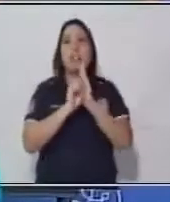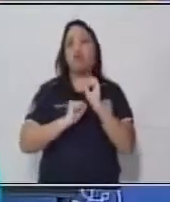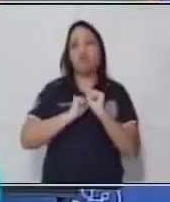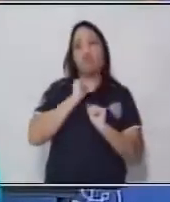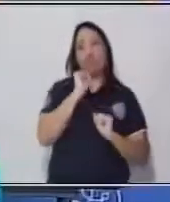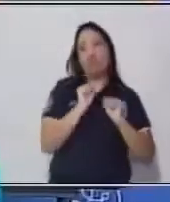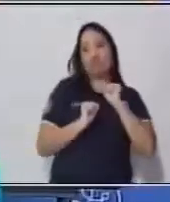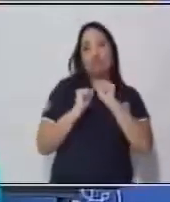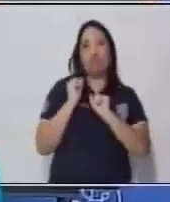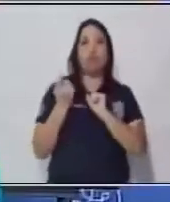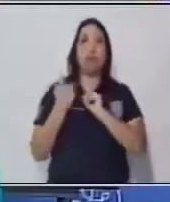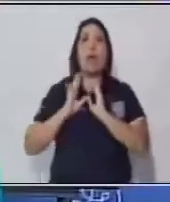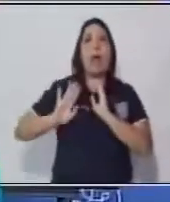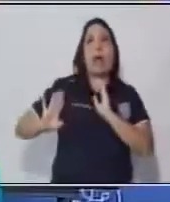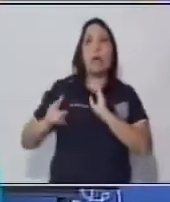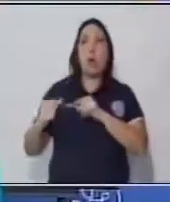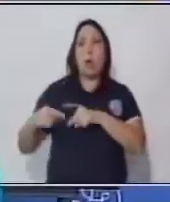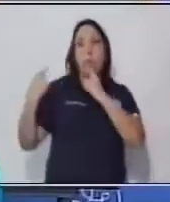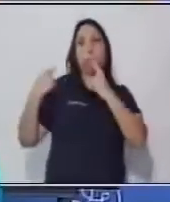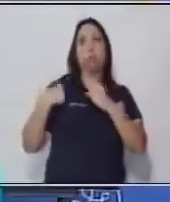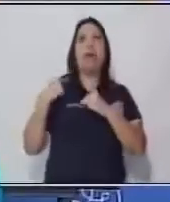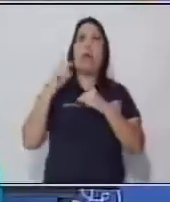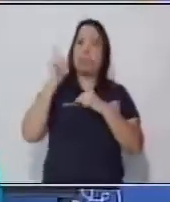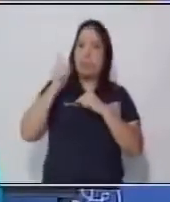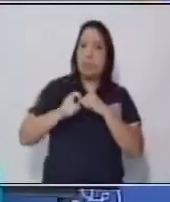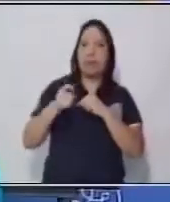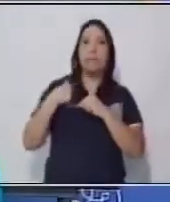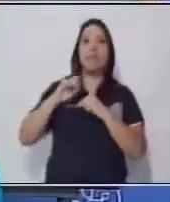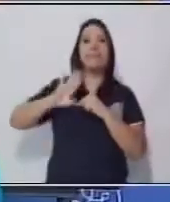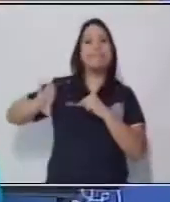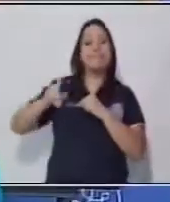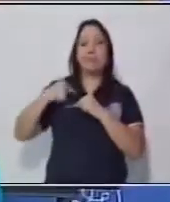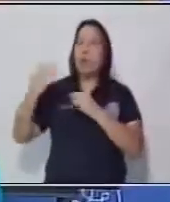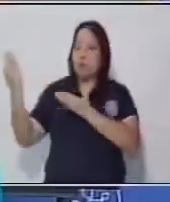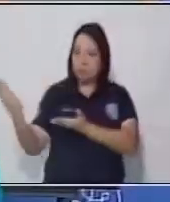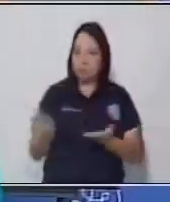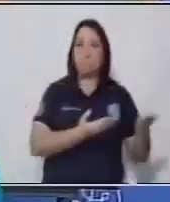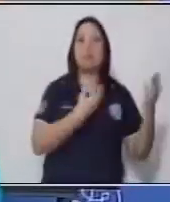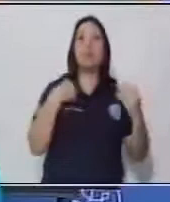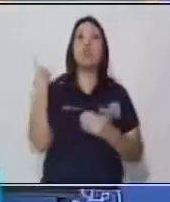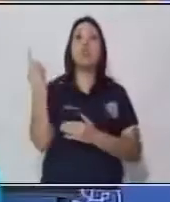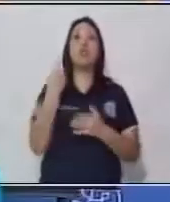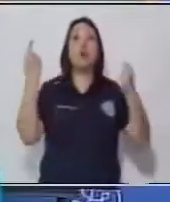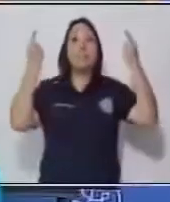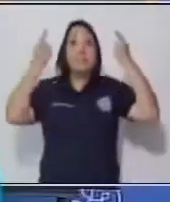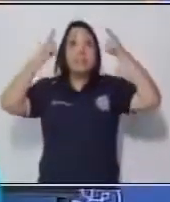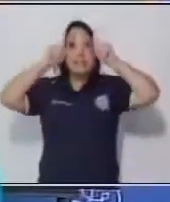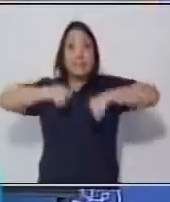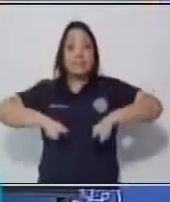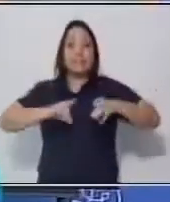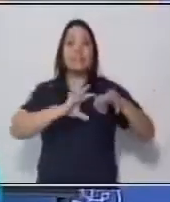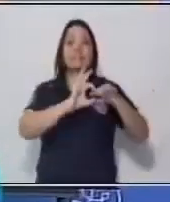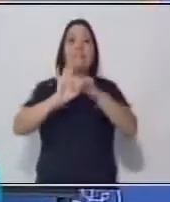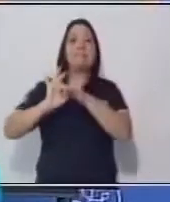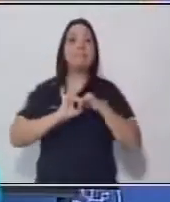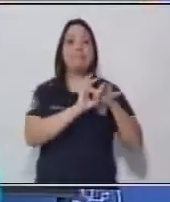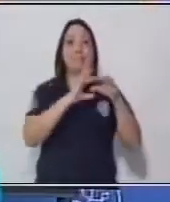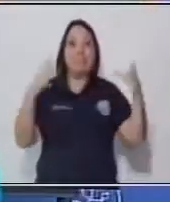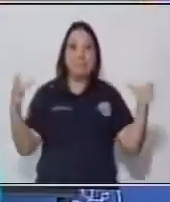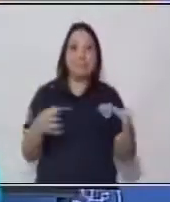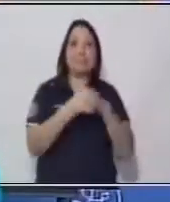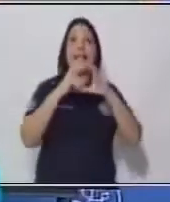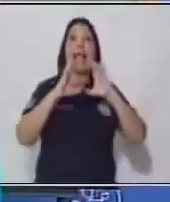o alguna discusión que existió, se debe de hacer a un lado para poder llegar y lograr esta participación en